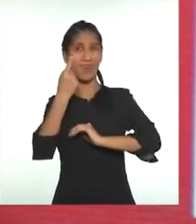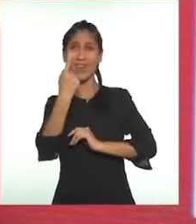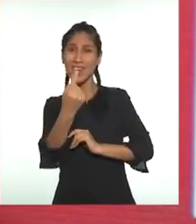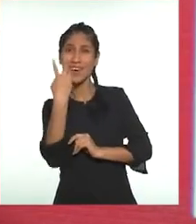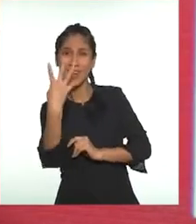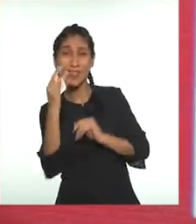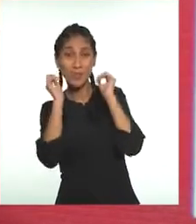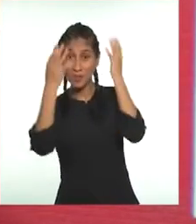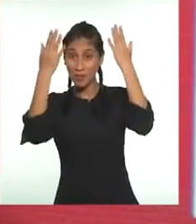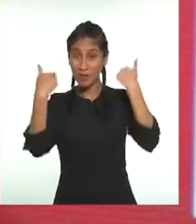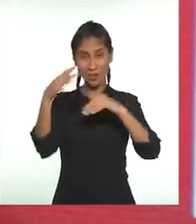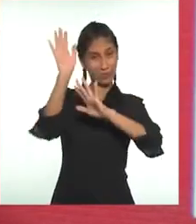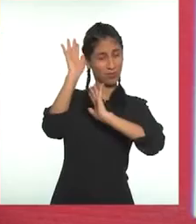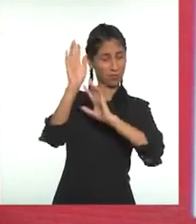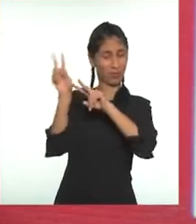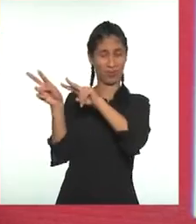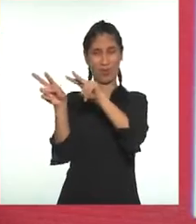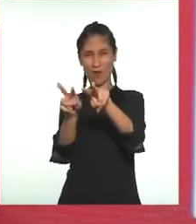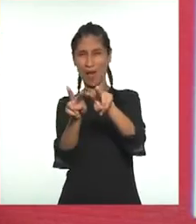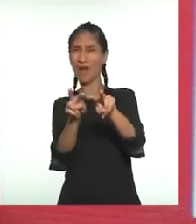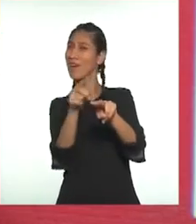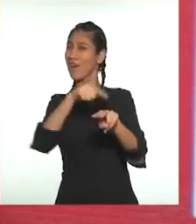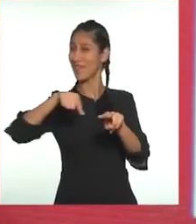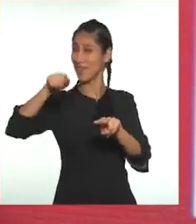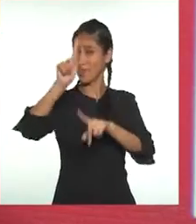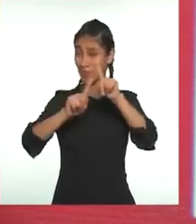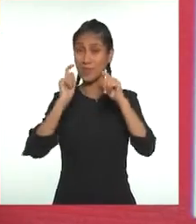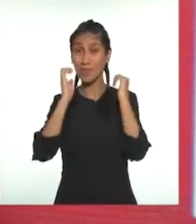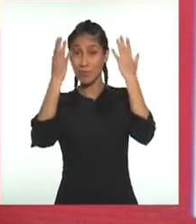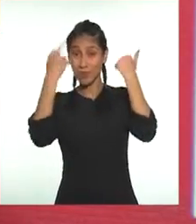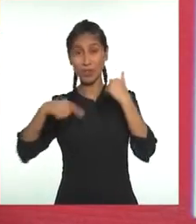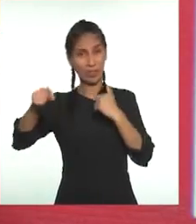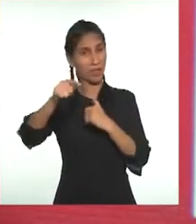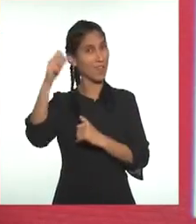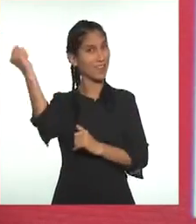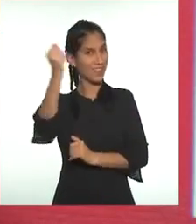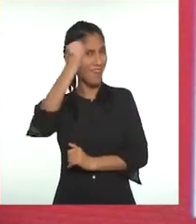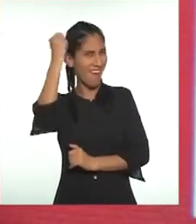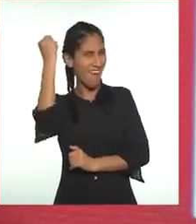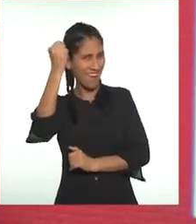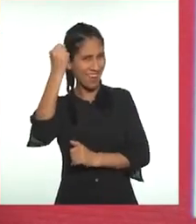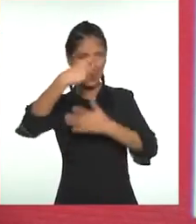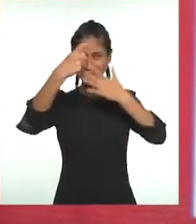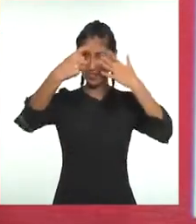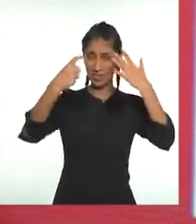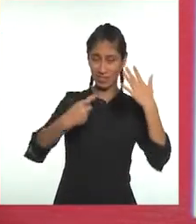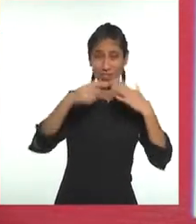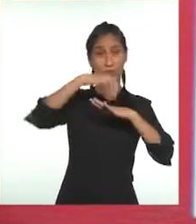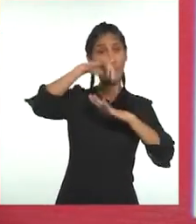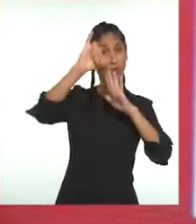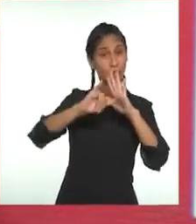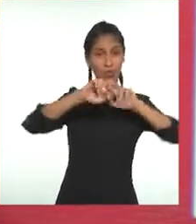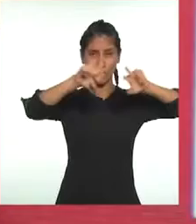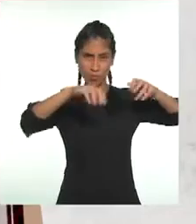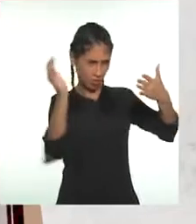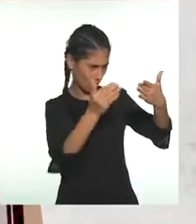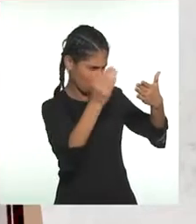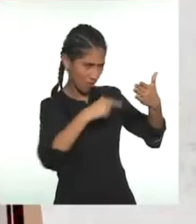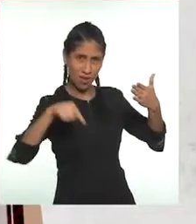sus interpretaciones de las mujeres y heroínas retratadas a partir de las crónicas y los documentos recopilados por el proyecto de